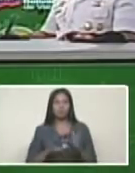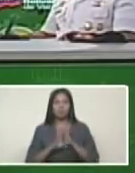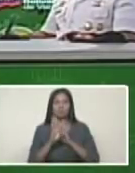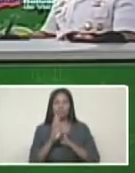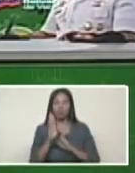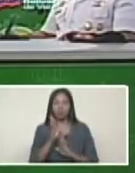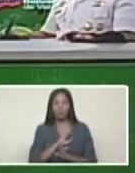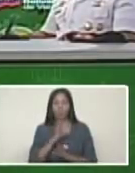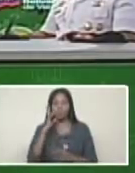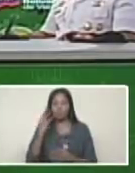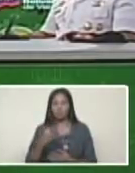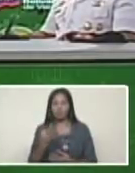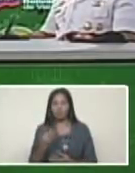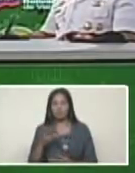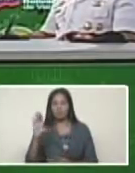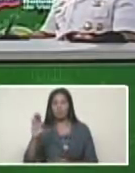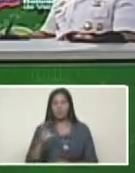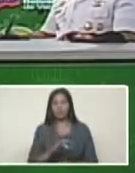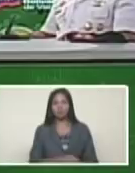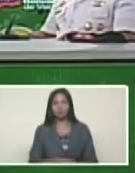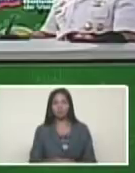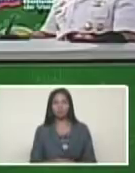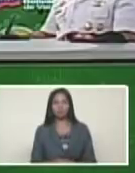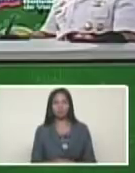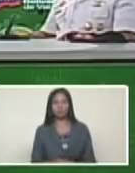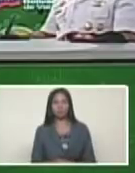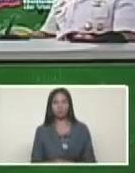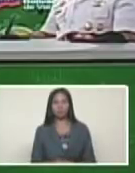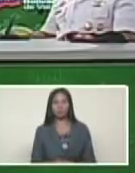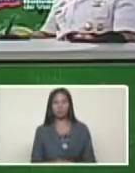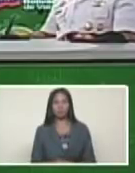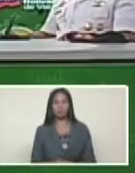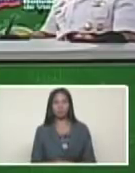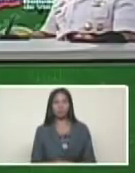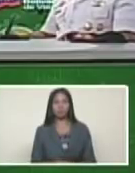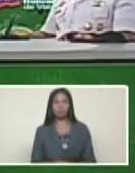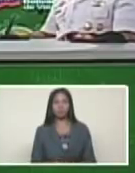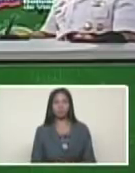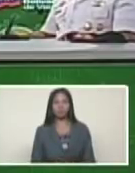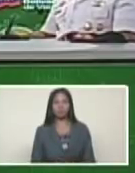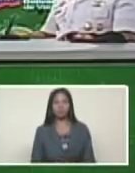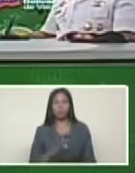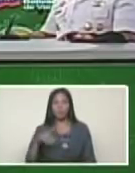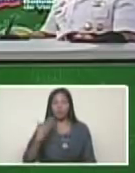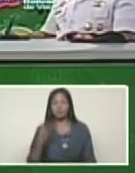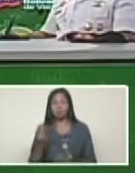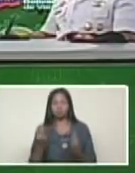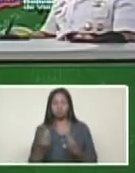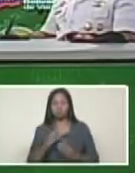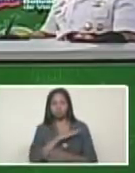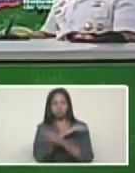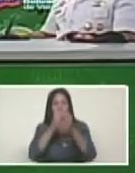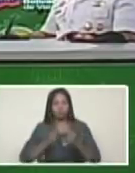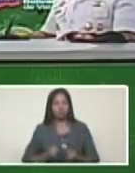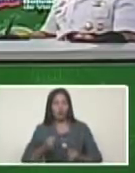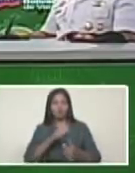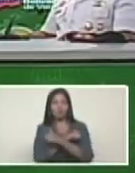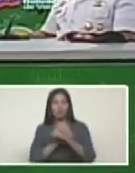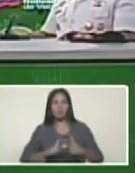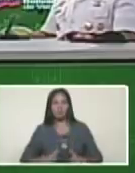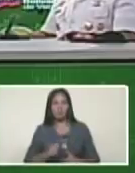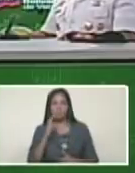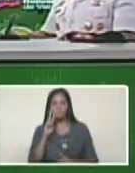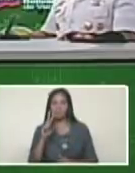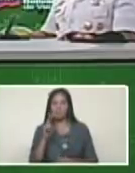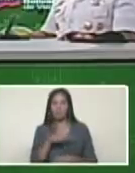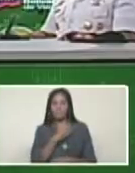desarrollo verdadero del país. Una poderosa, muy poderosa Fuerza Armada Nacional Bolivariana. Ahí están las